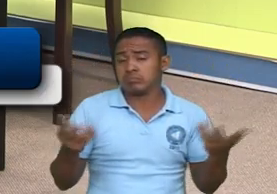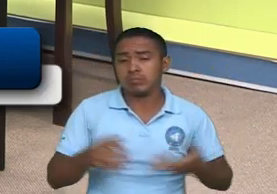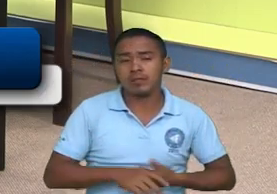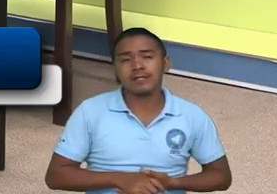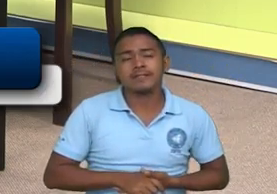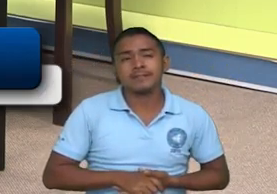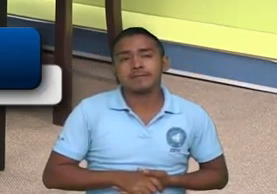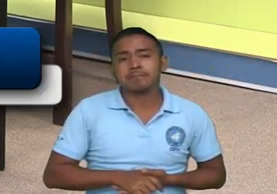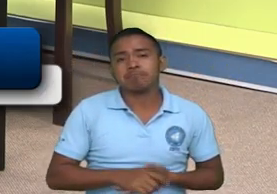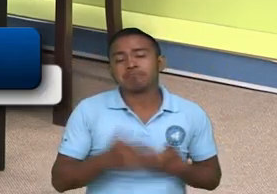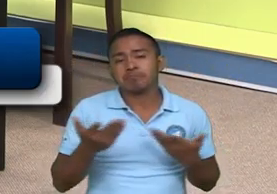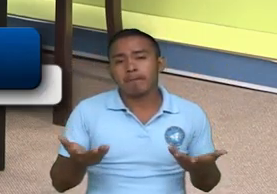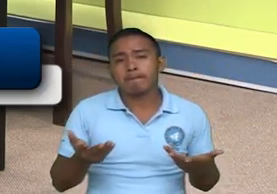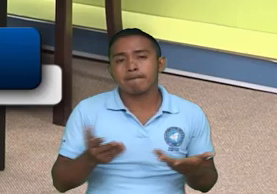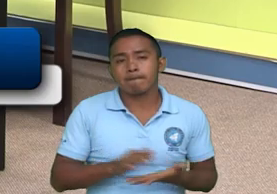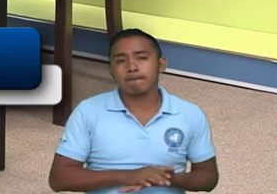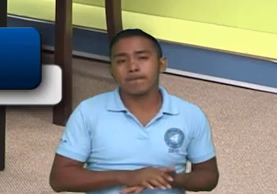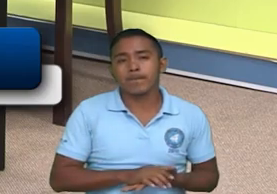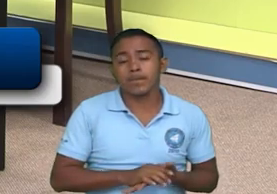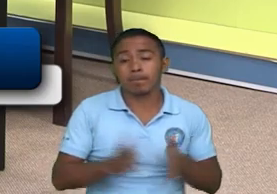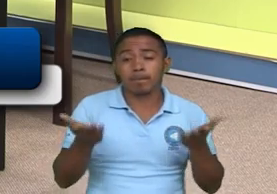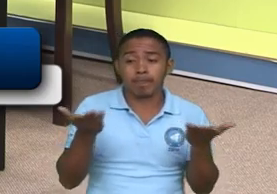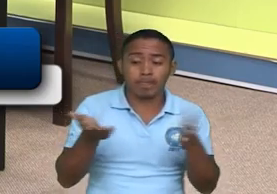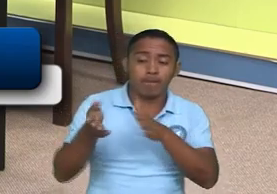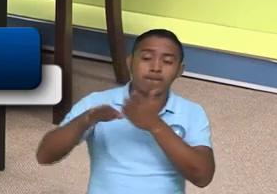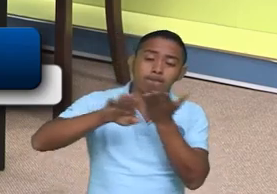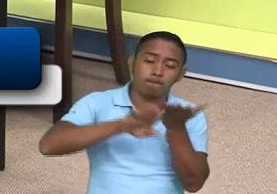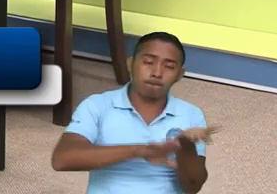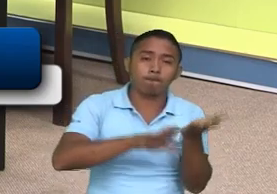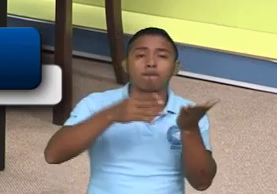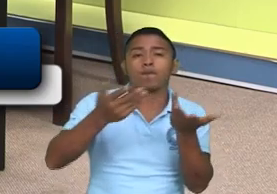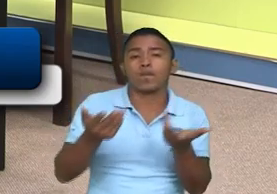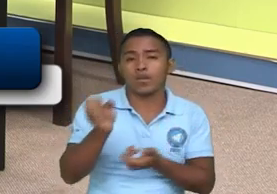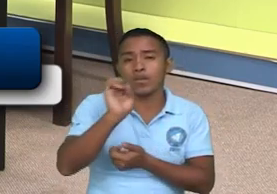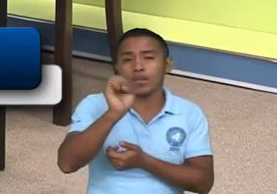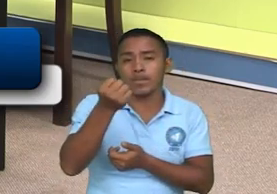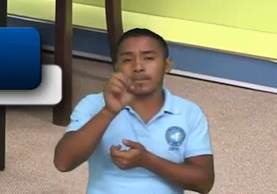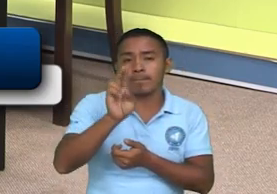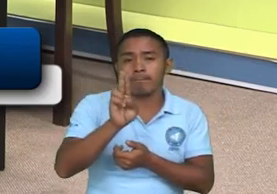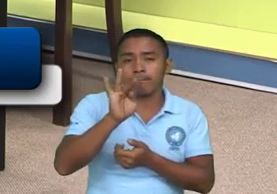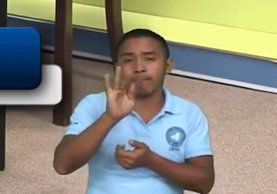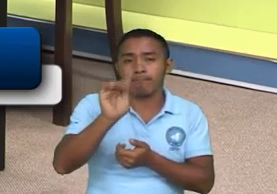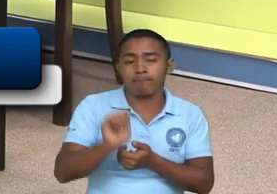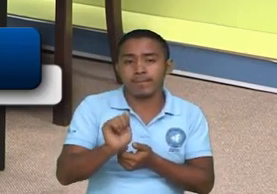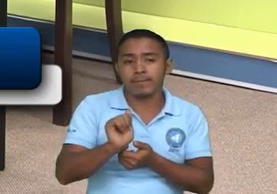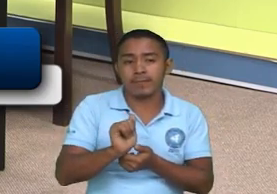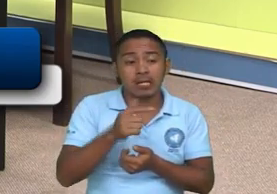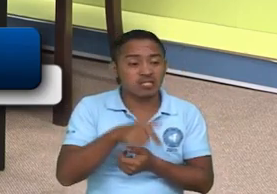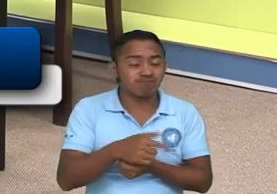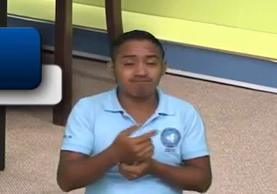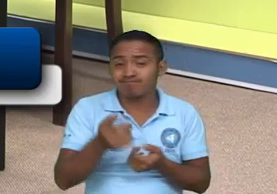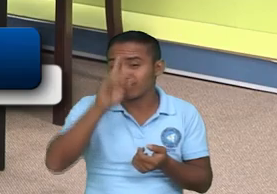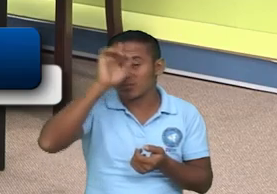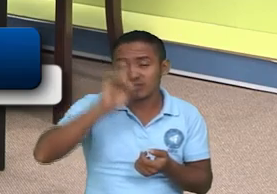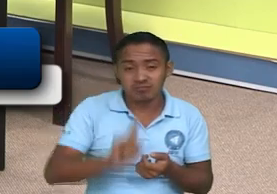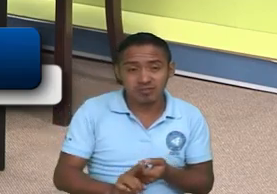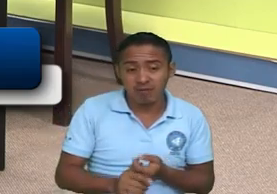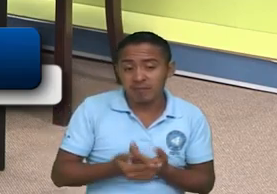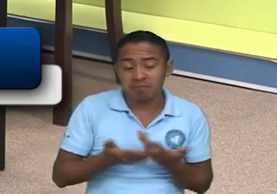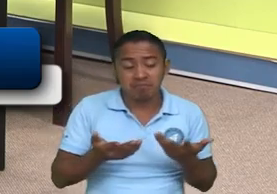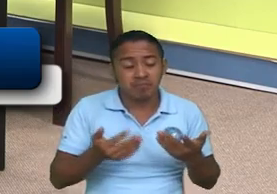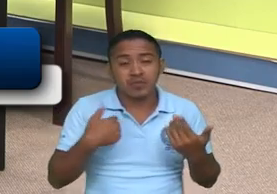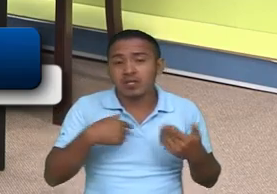haber alguna señal, algún indicio para la madre y sepa pues que podría ocurrir esta situación, o es